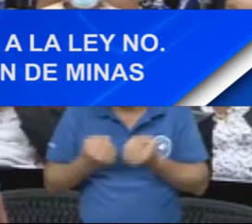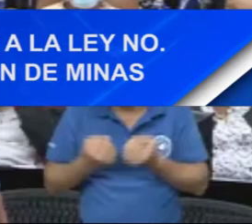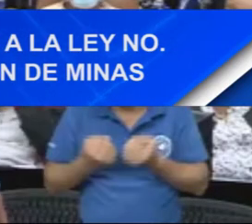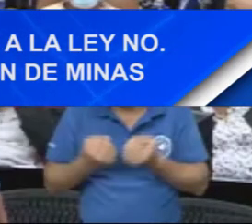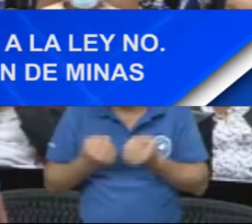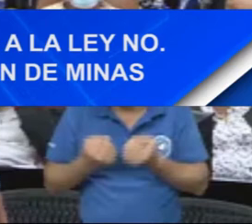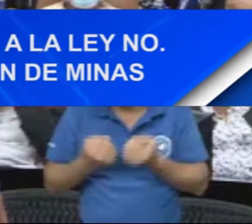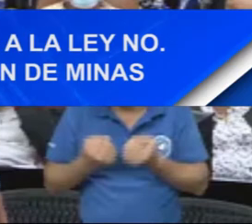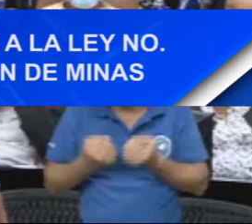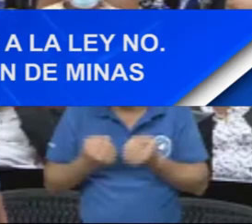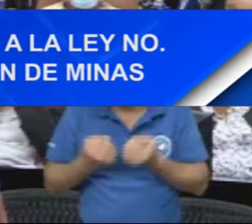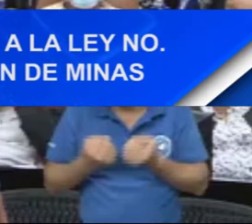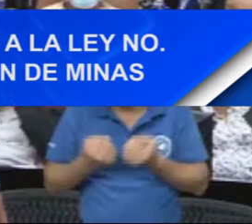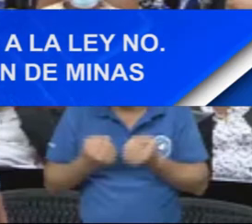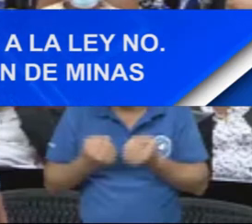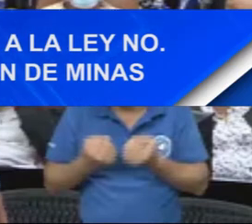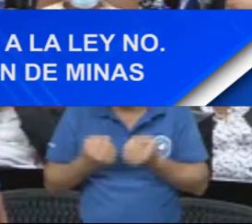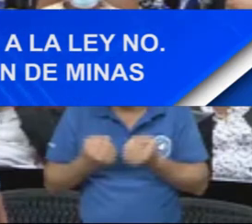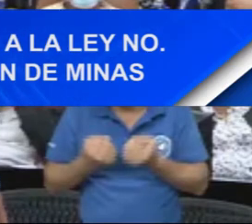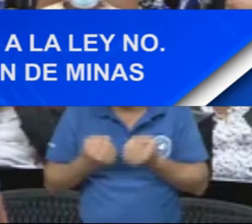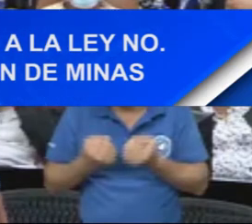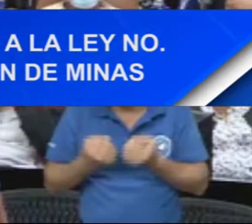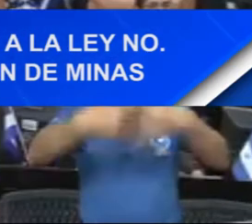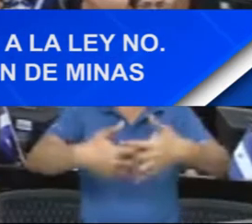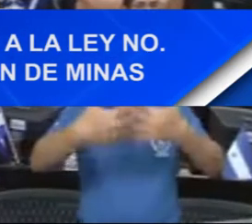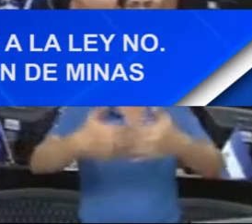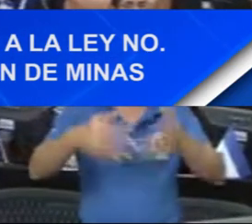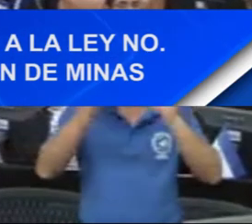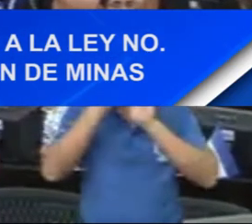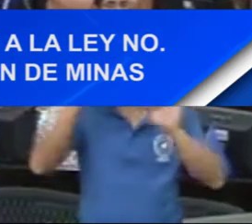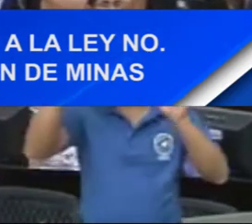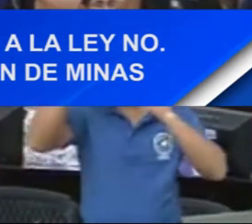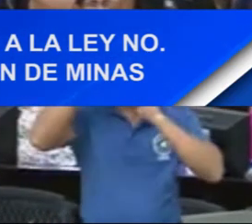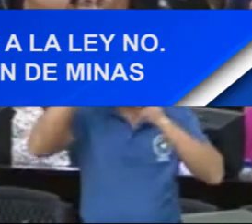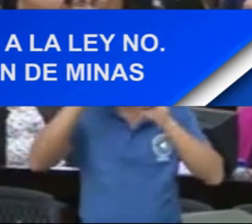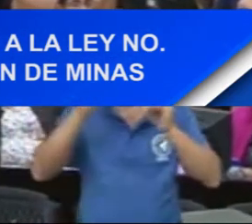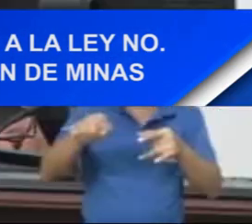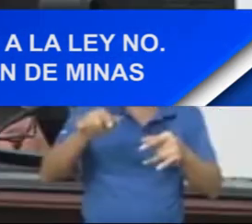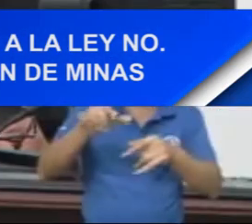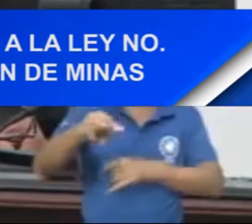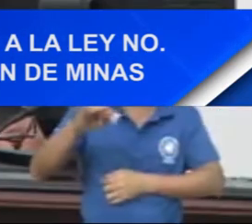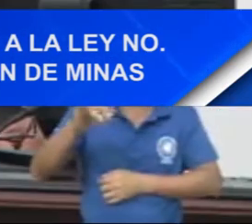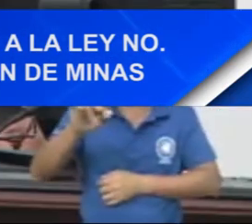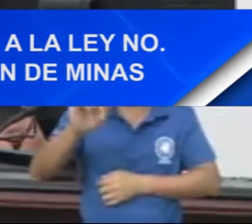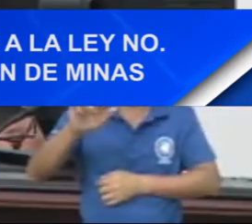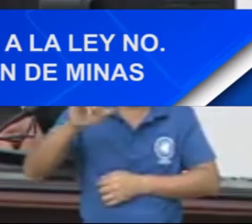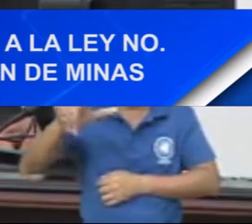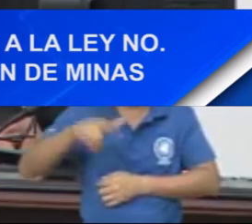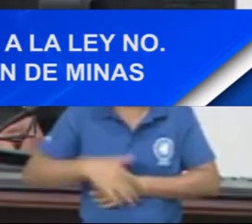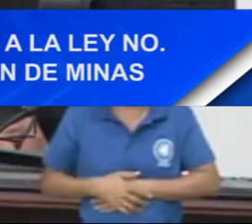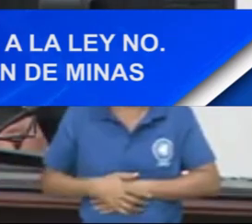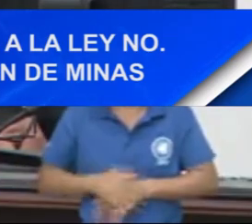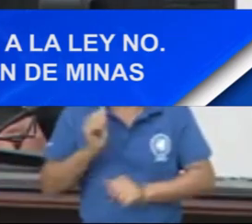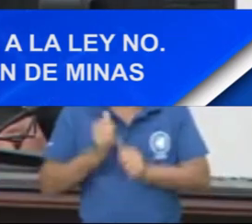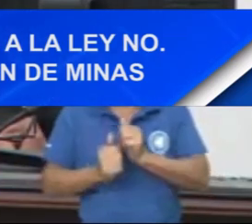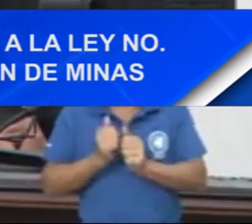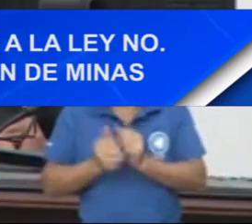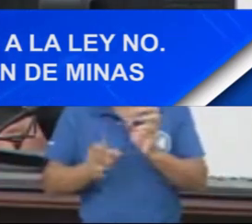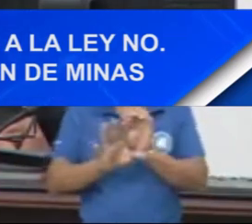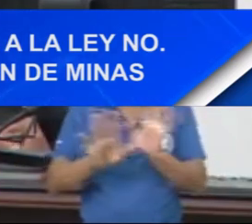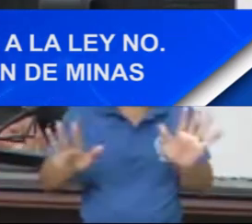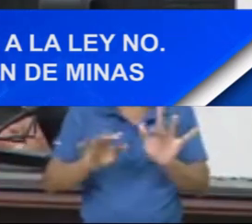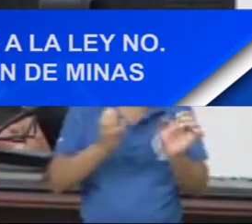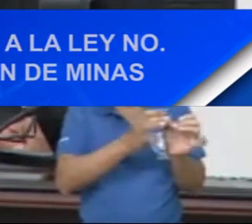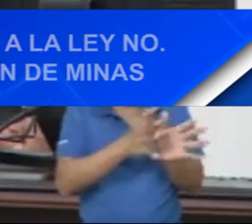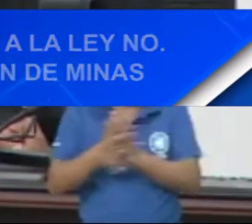con el aprovechamiento racional de los yacimientos minerales sin perjuicio de lo establecido en la ley